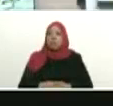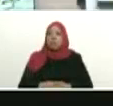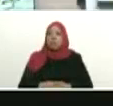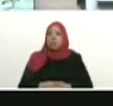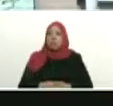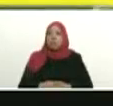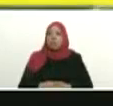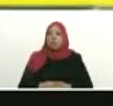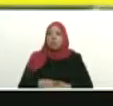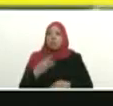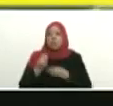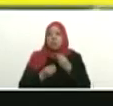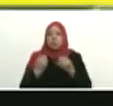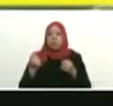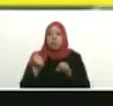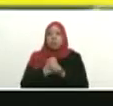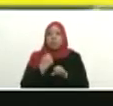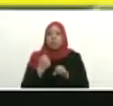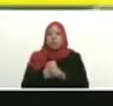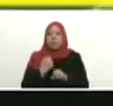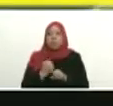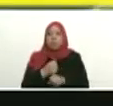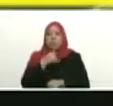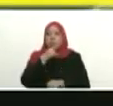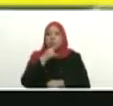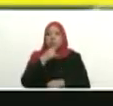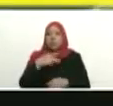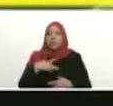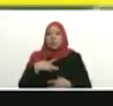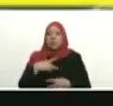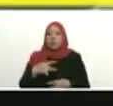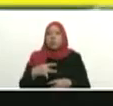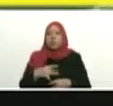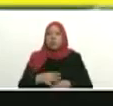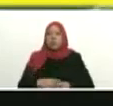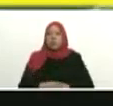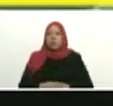Entonces, una cuarta línea de trabajo, qué interesante sería